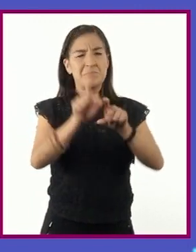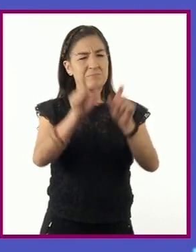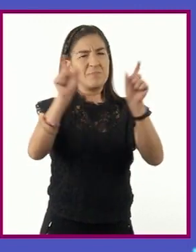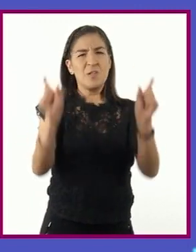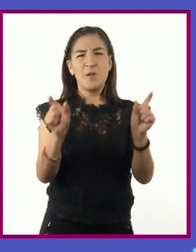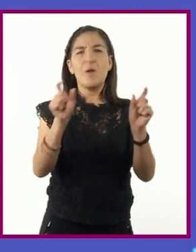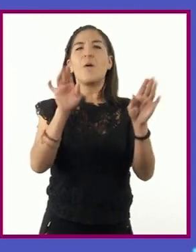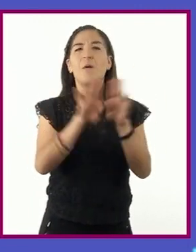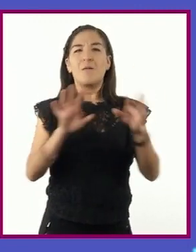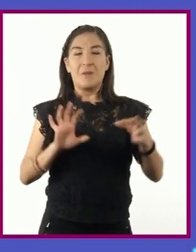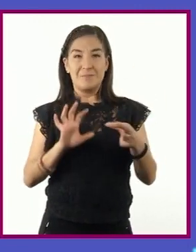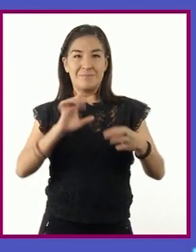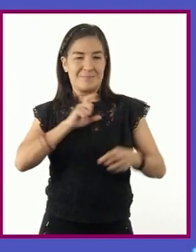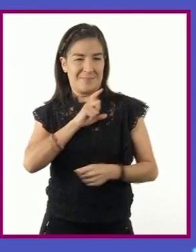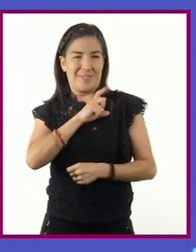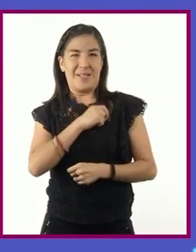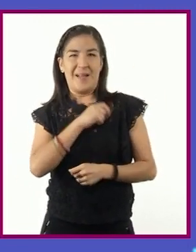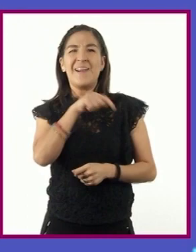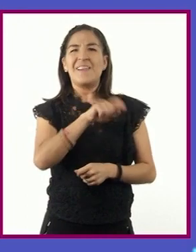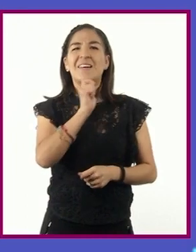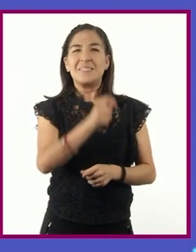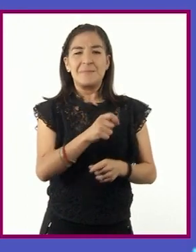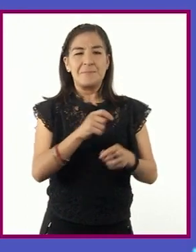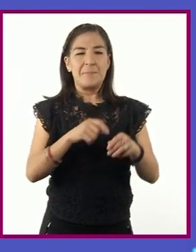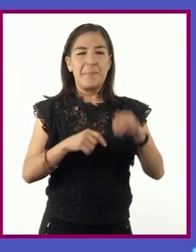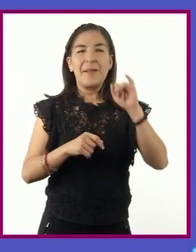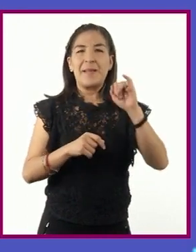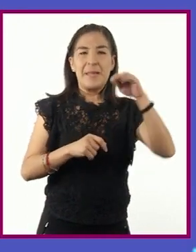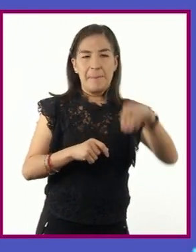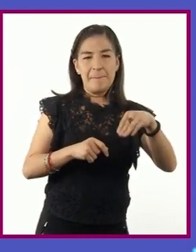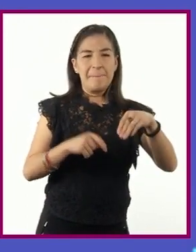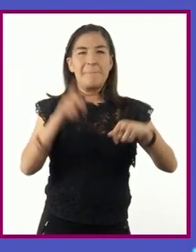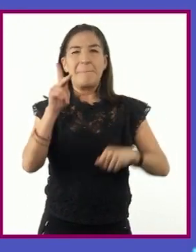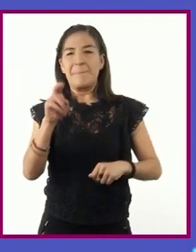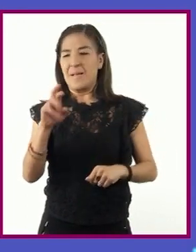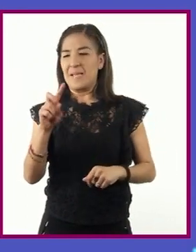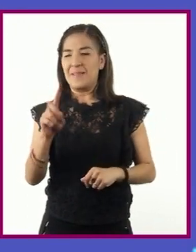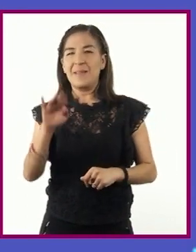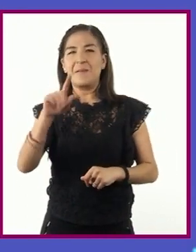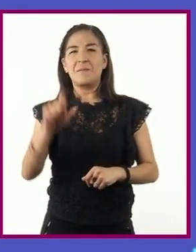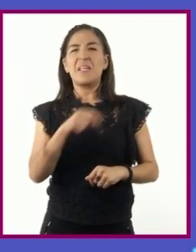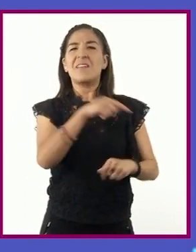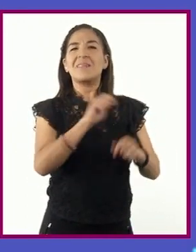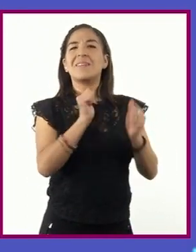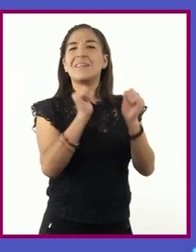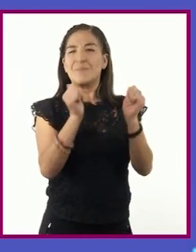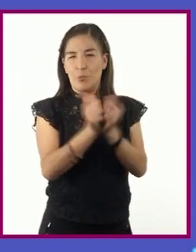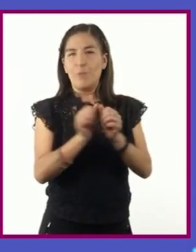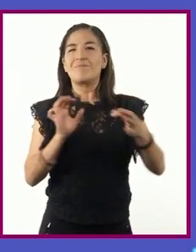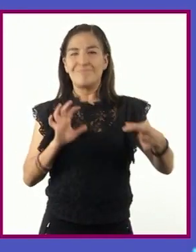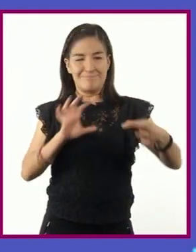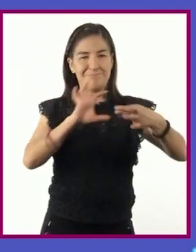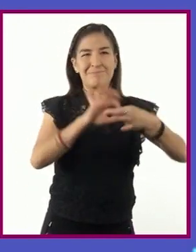el alfiler lleva las letras perdible y el im se queda en lo que abrocha el objeto.